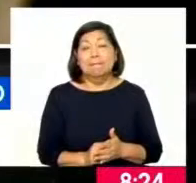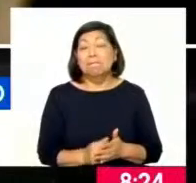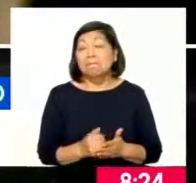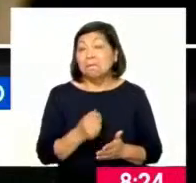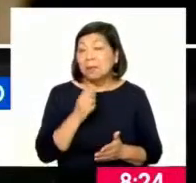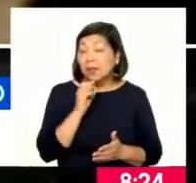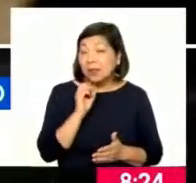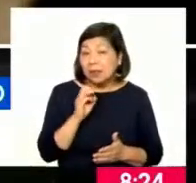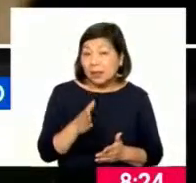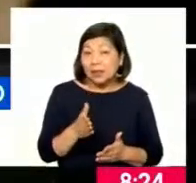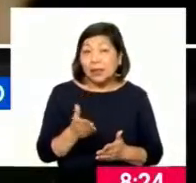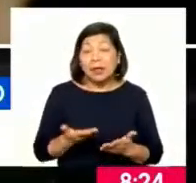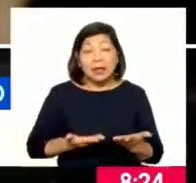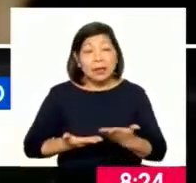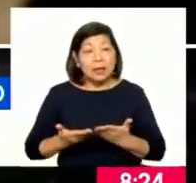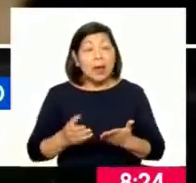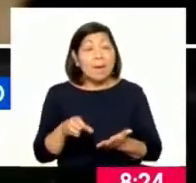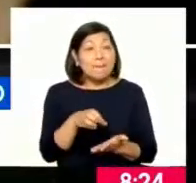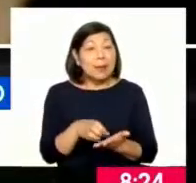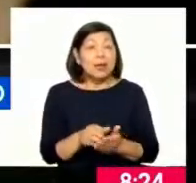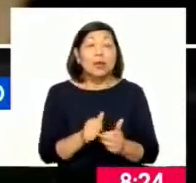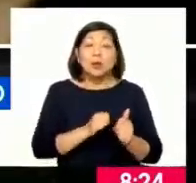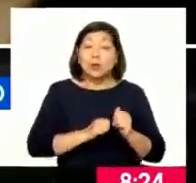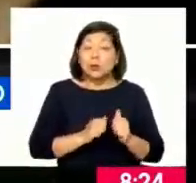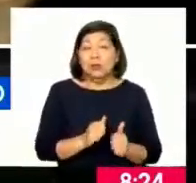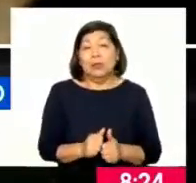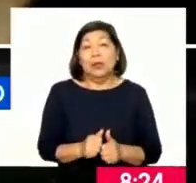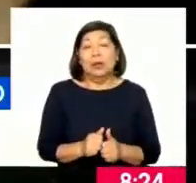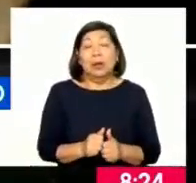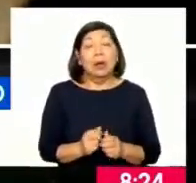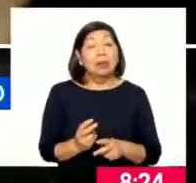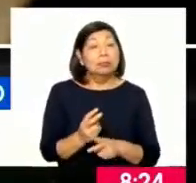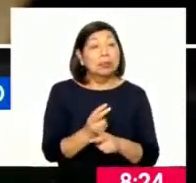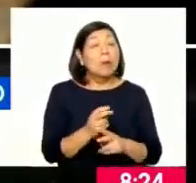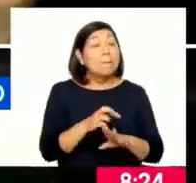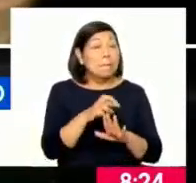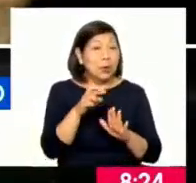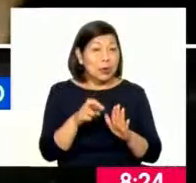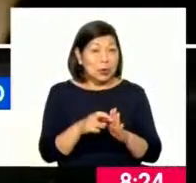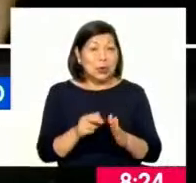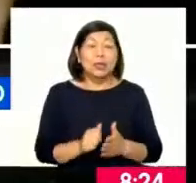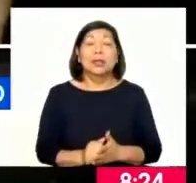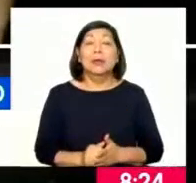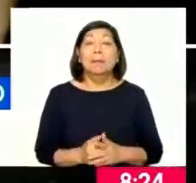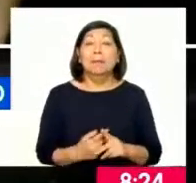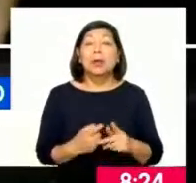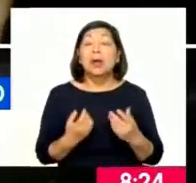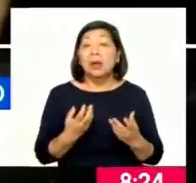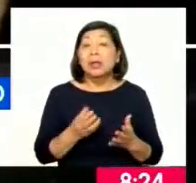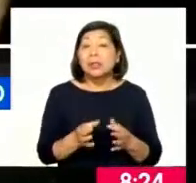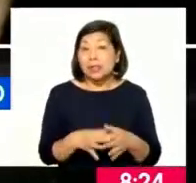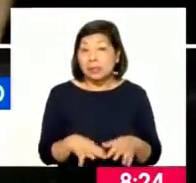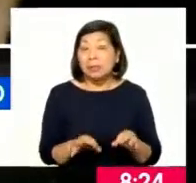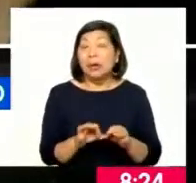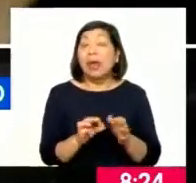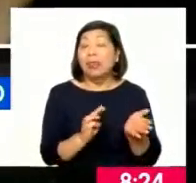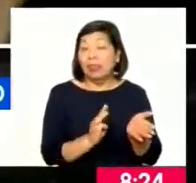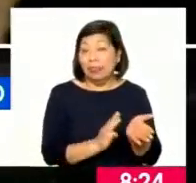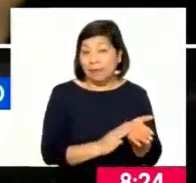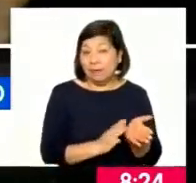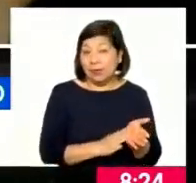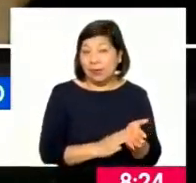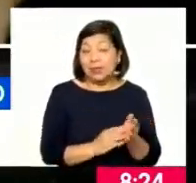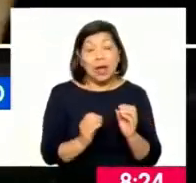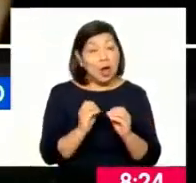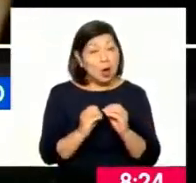digamos, dirigidos a atender a la población afectada, suministrando, proveyendo ayuda humanitaria, ¿no? Por eso también la Defensoría del Pueblo planteó que